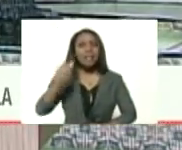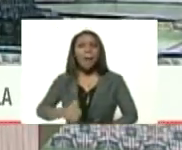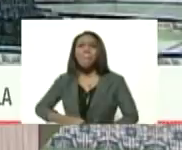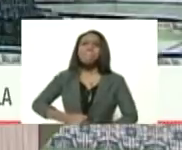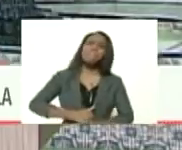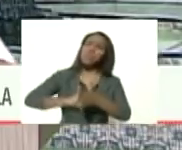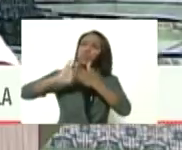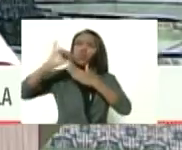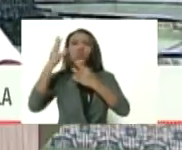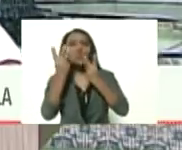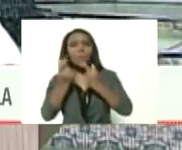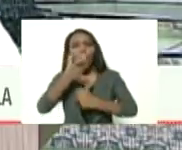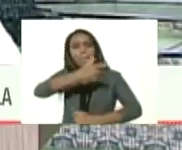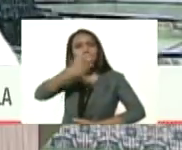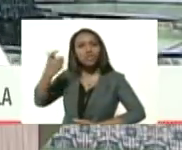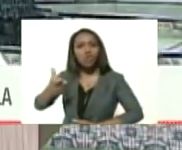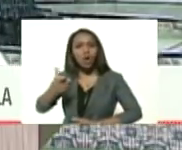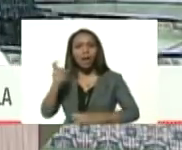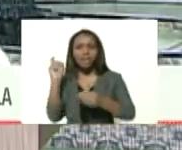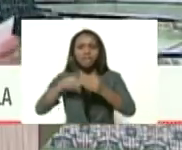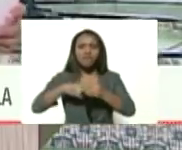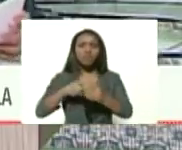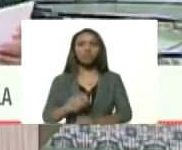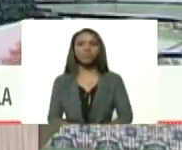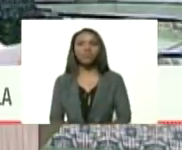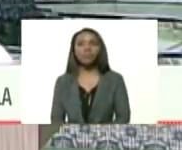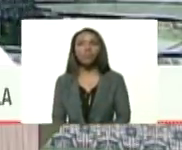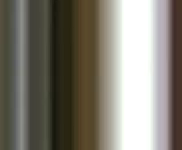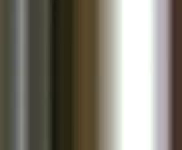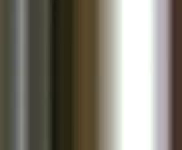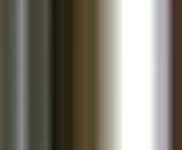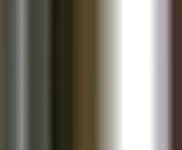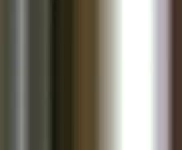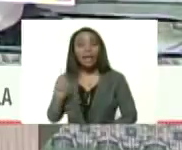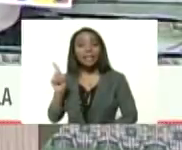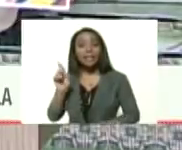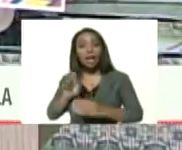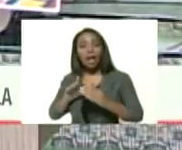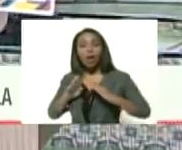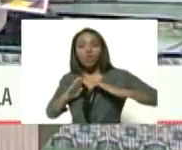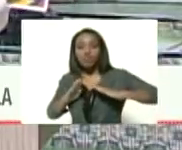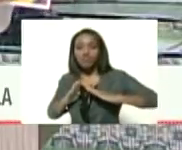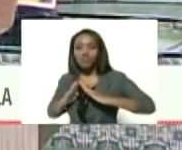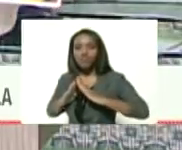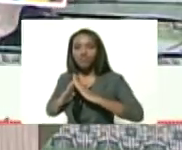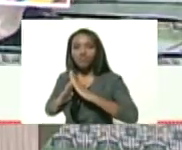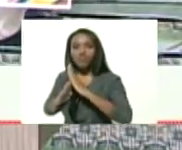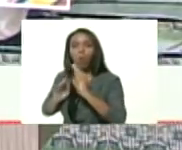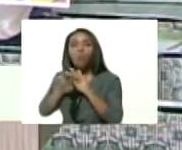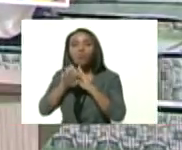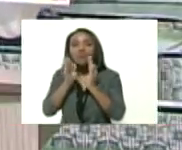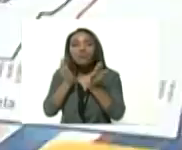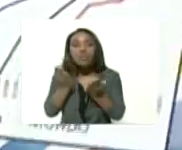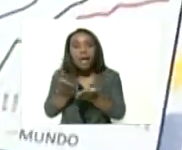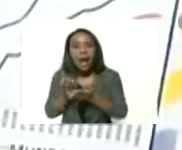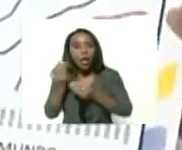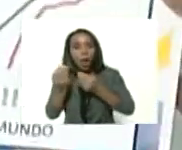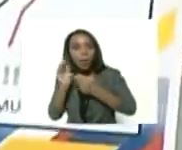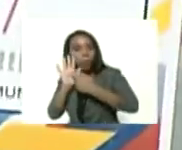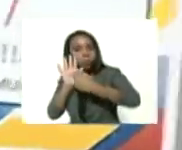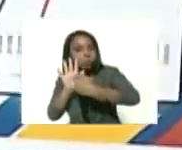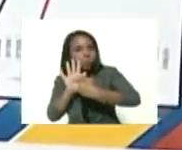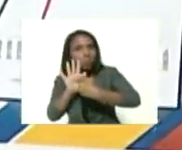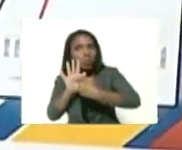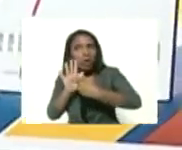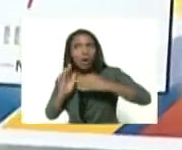mayor número de casos registrados. La curva mundial, como se está presentando,